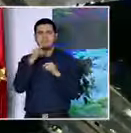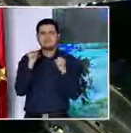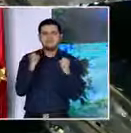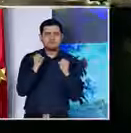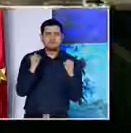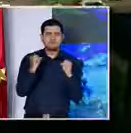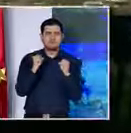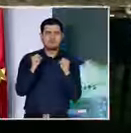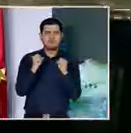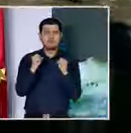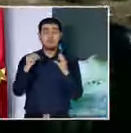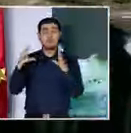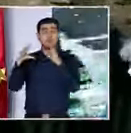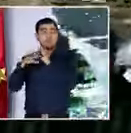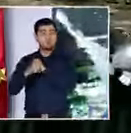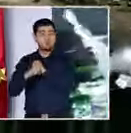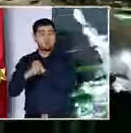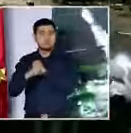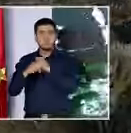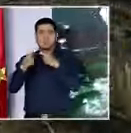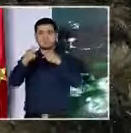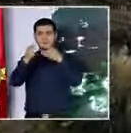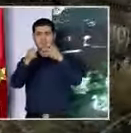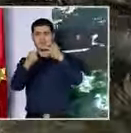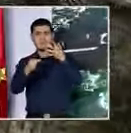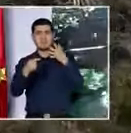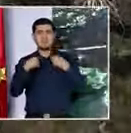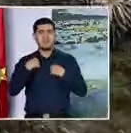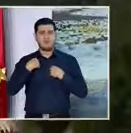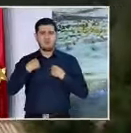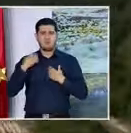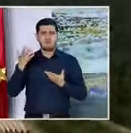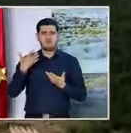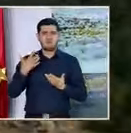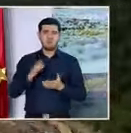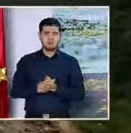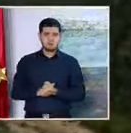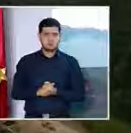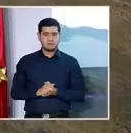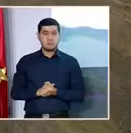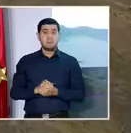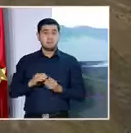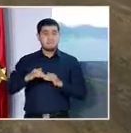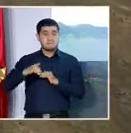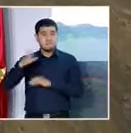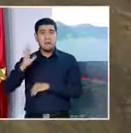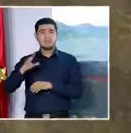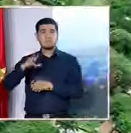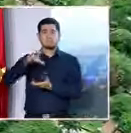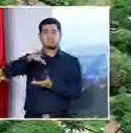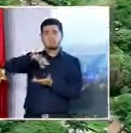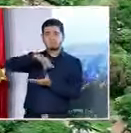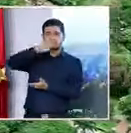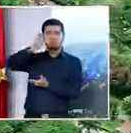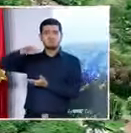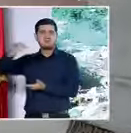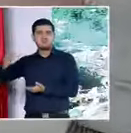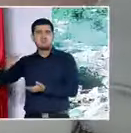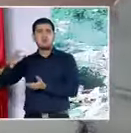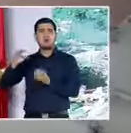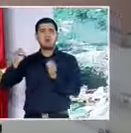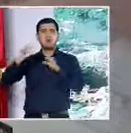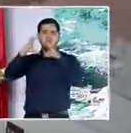noches frías, distintas y mágicas. Sobre todo en los páramos, los valles y lo alto de las cordilleras. Y es que